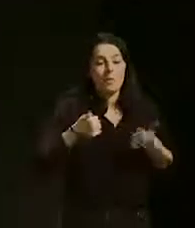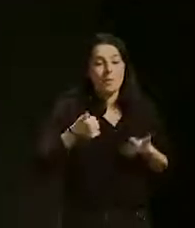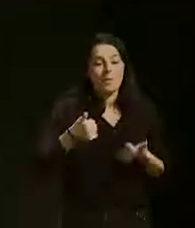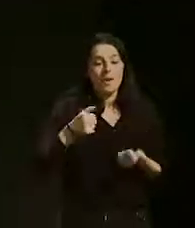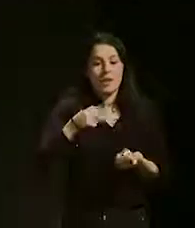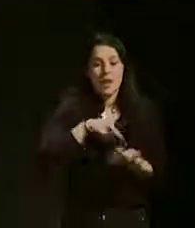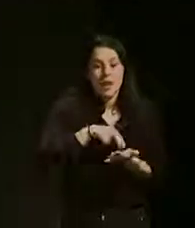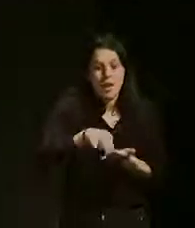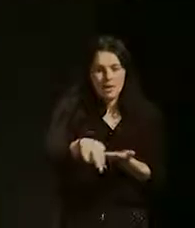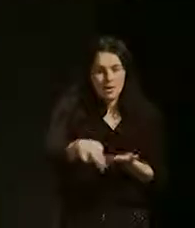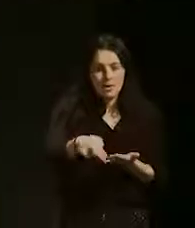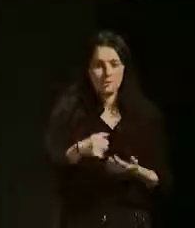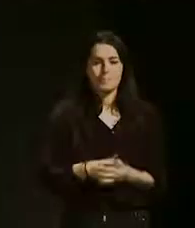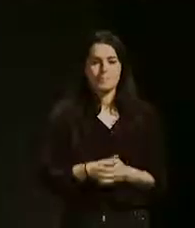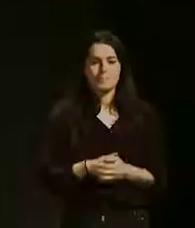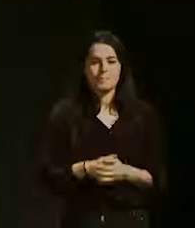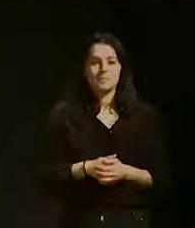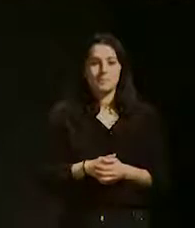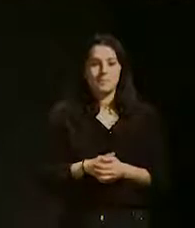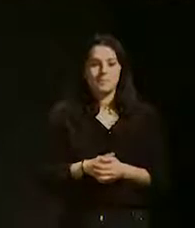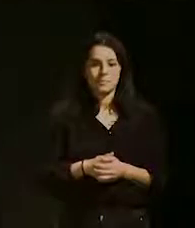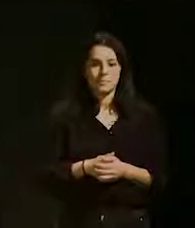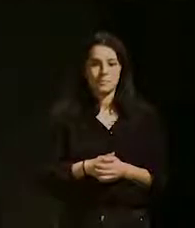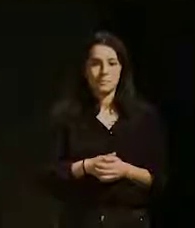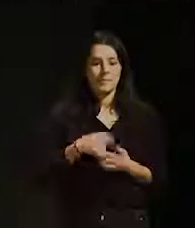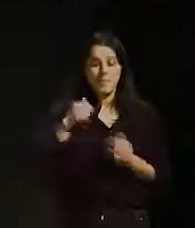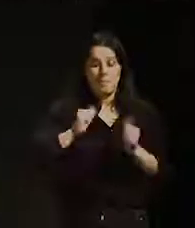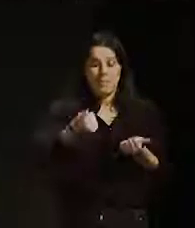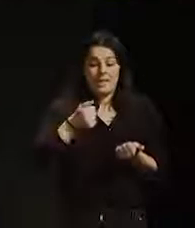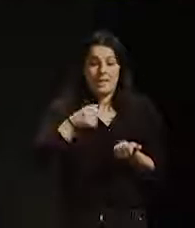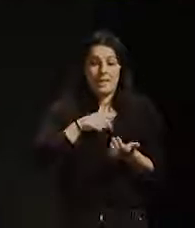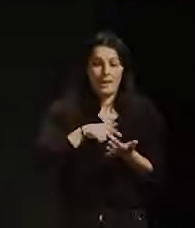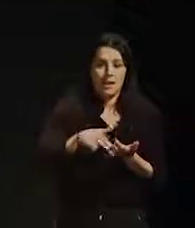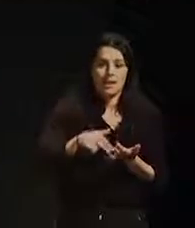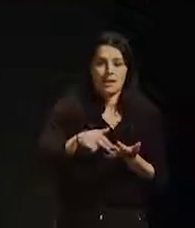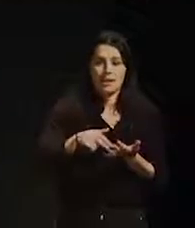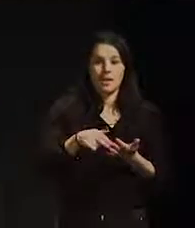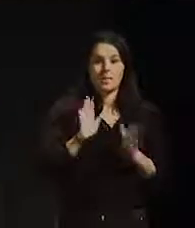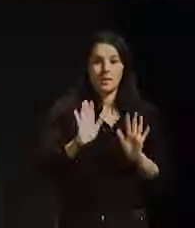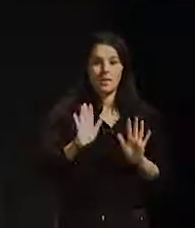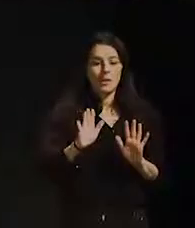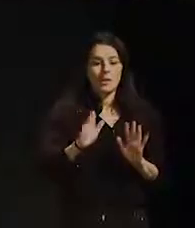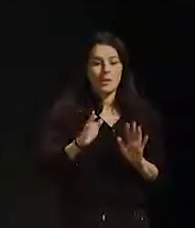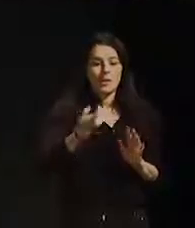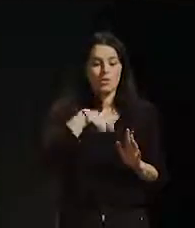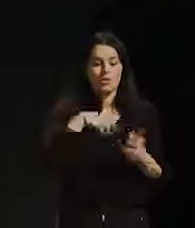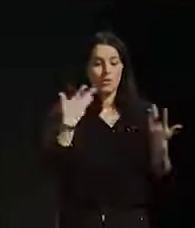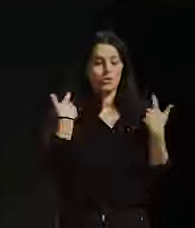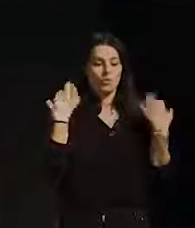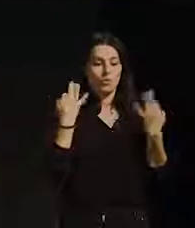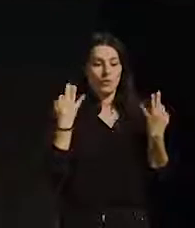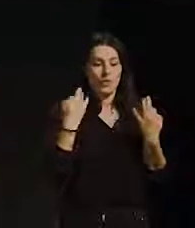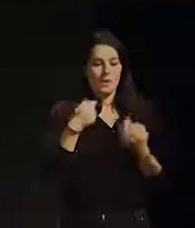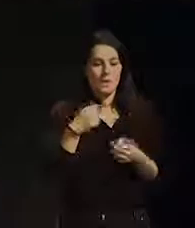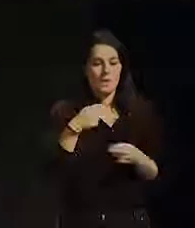y tantas expulsiones política, porque al